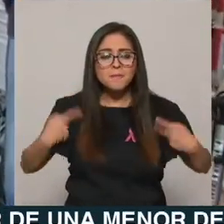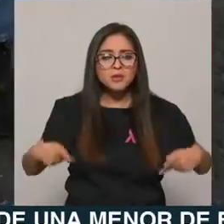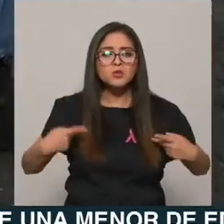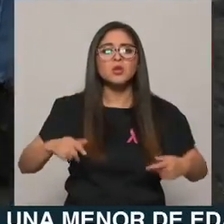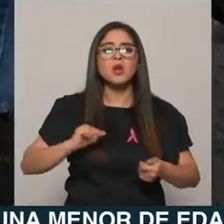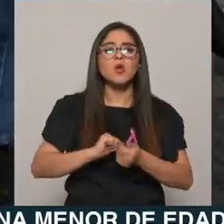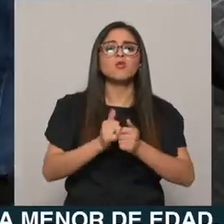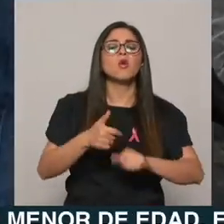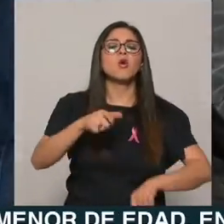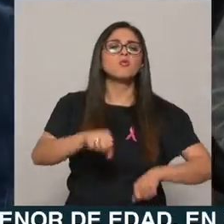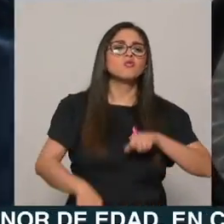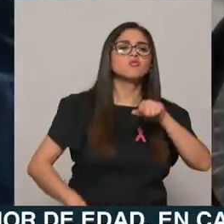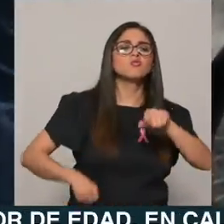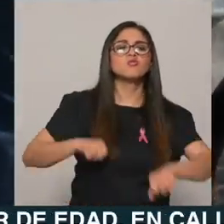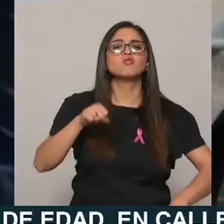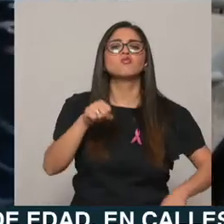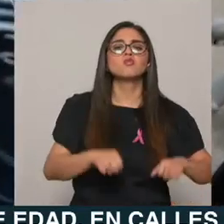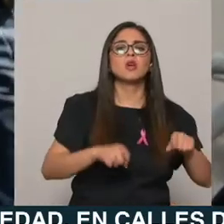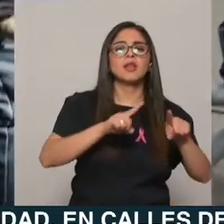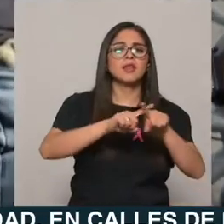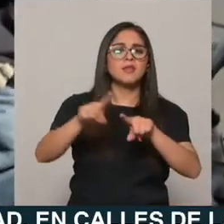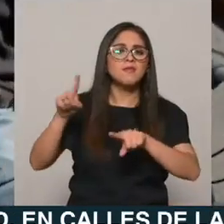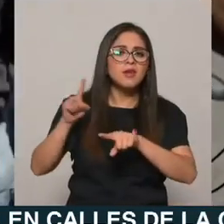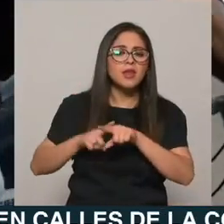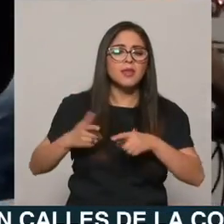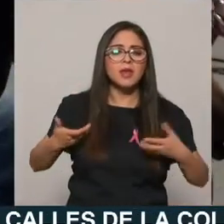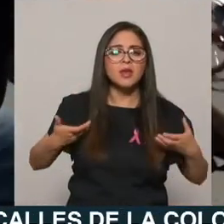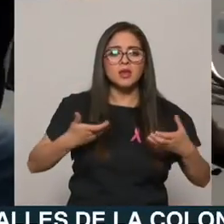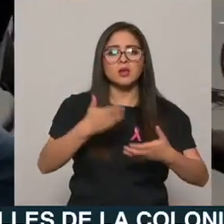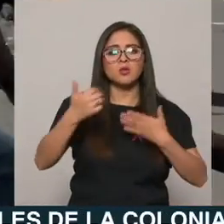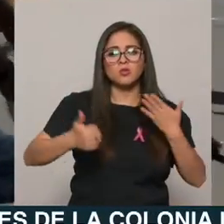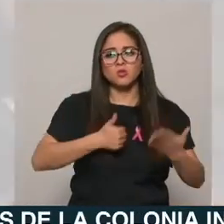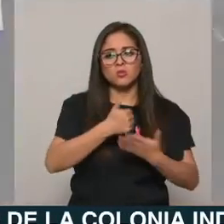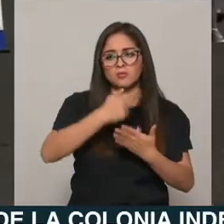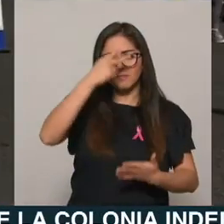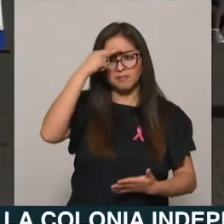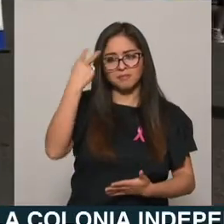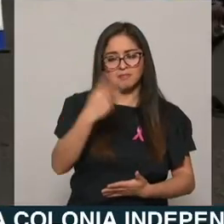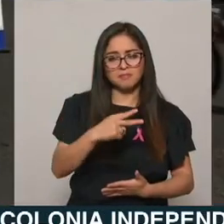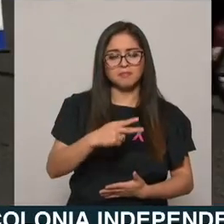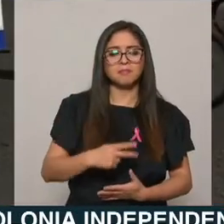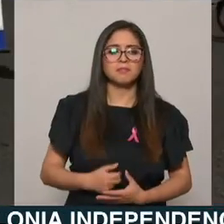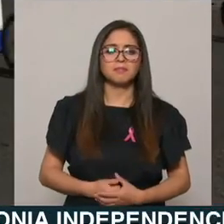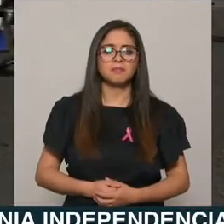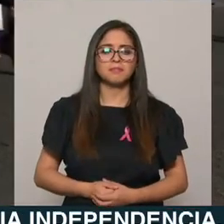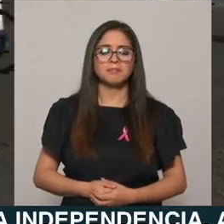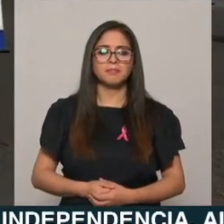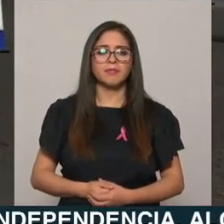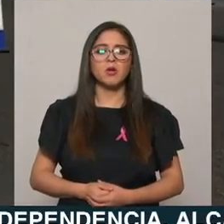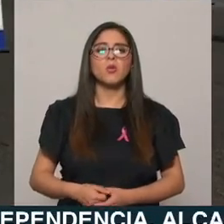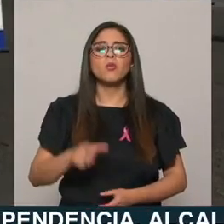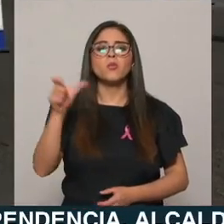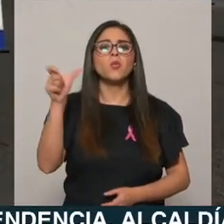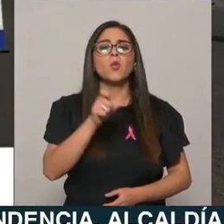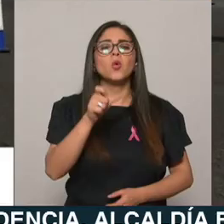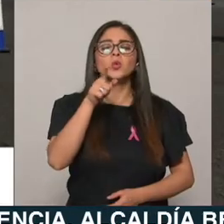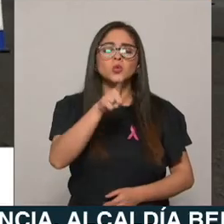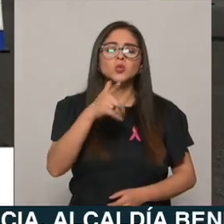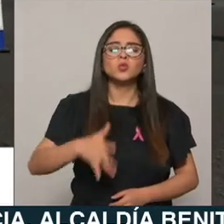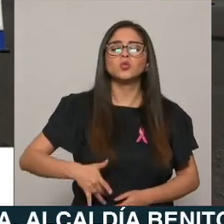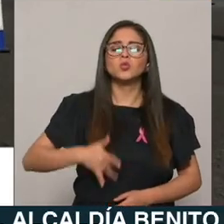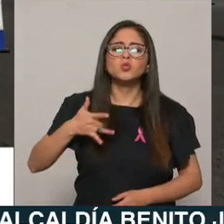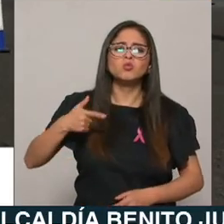al recorrer en 2 ruedas algunas de las avenidas más importantes de la ciudad. Bueno, es una sensación muy agradable